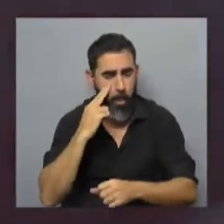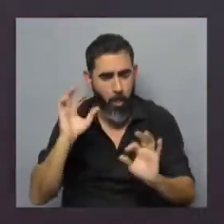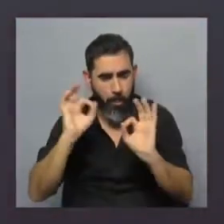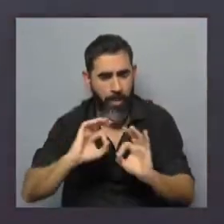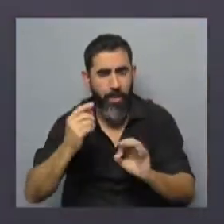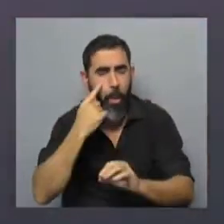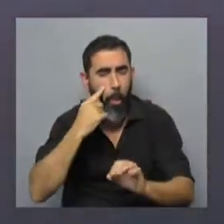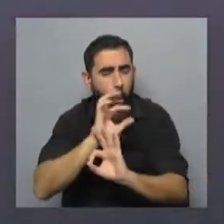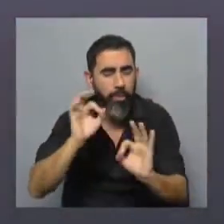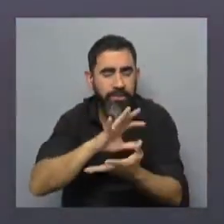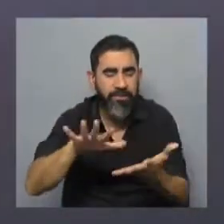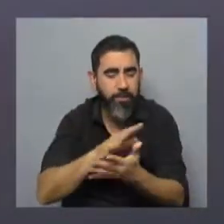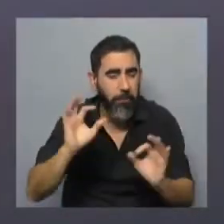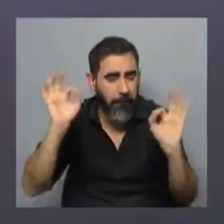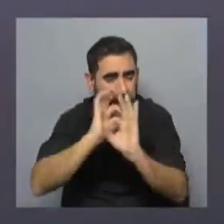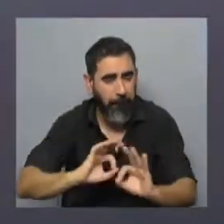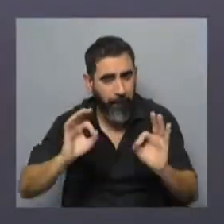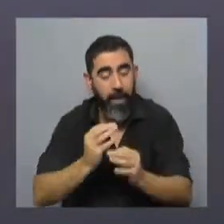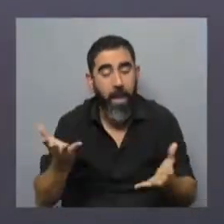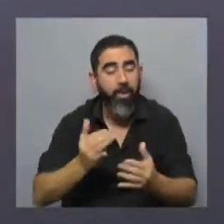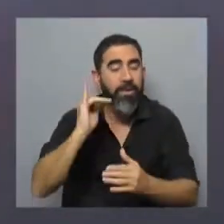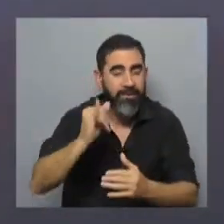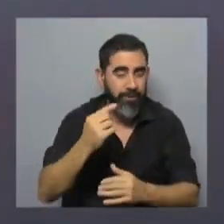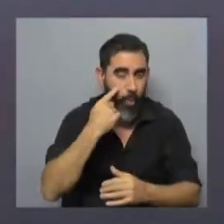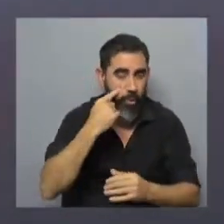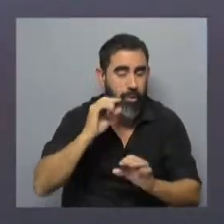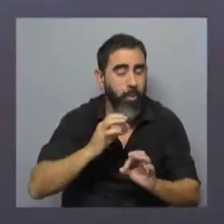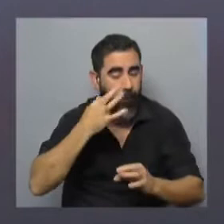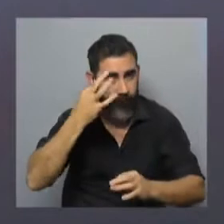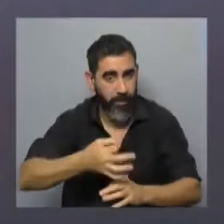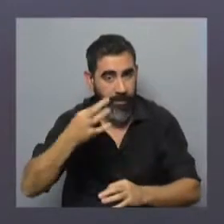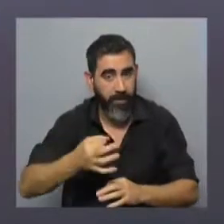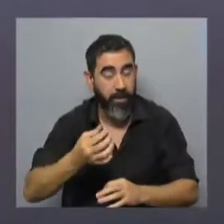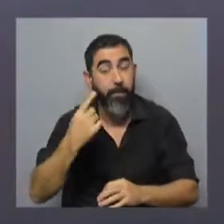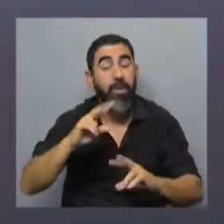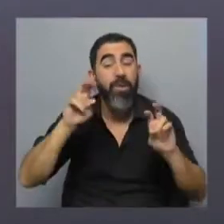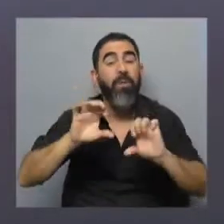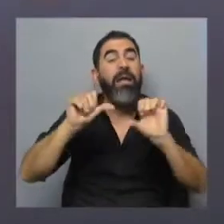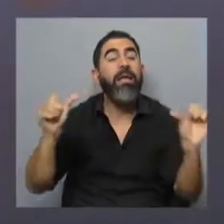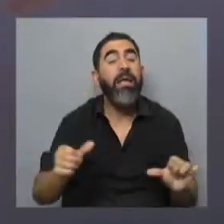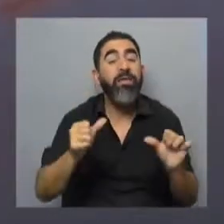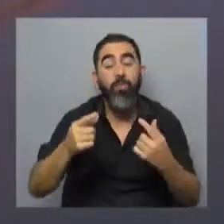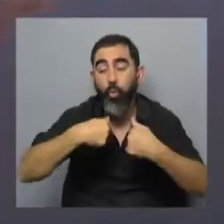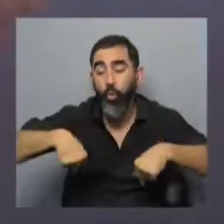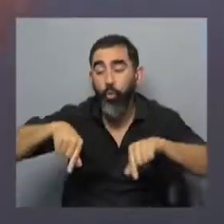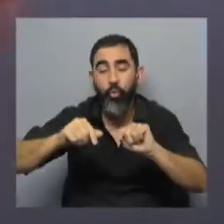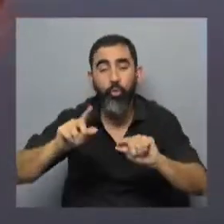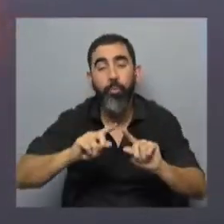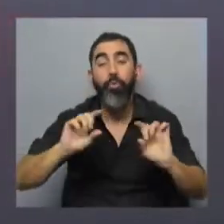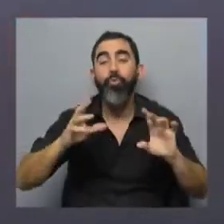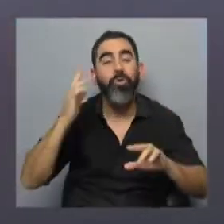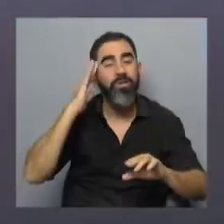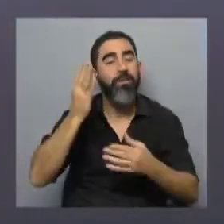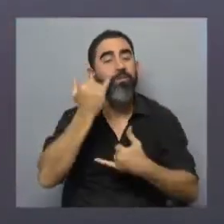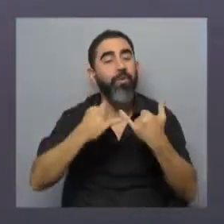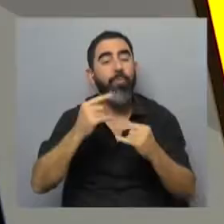cuál era nuestro estado de situación, no había un diagnóstico. Hoy en día el diagnóstico es claro. El tema es qué hacemos como sociedad para no quedarnos con el diagnóstico y